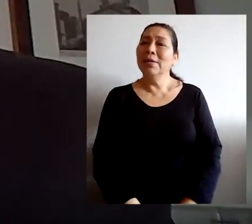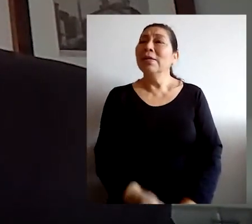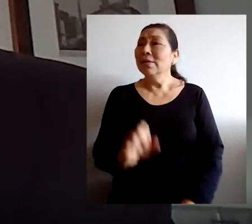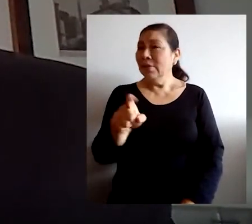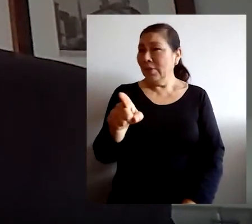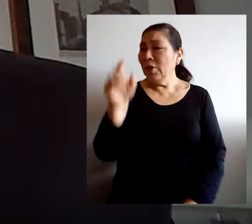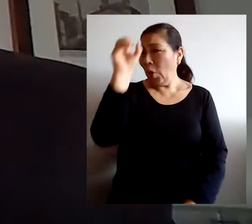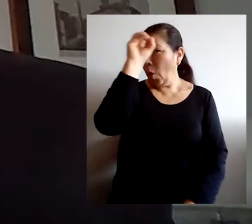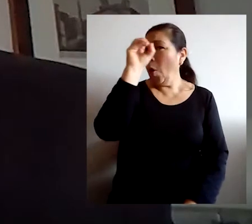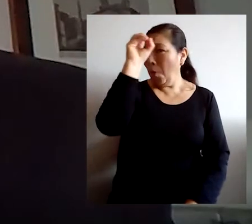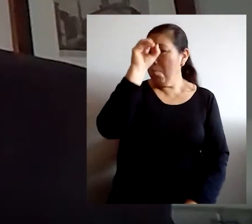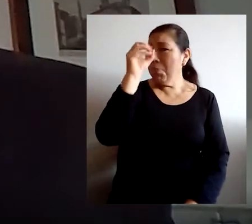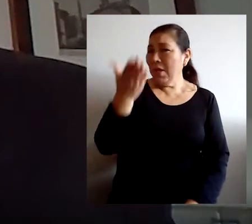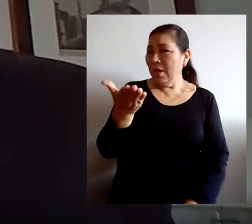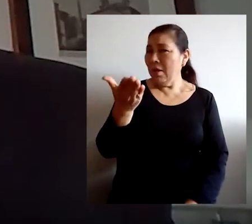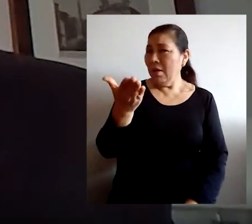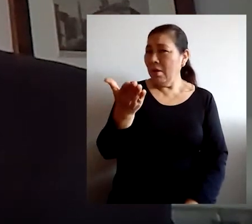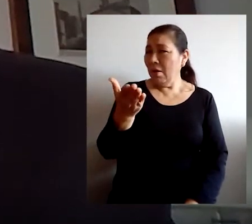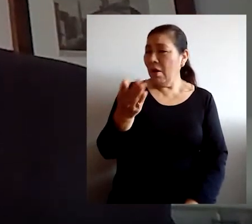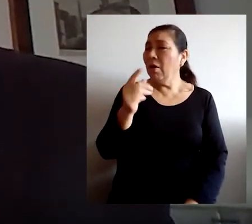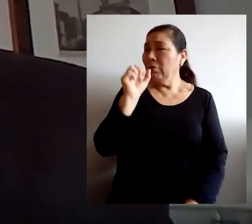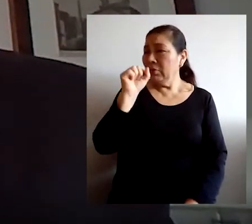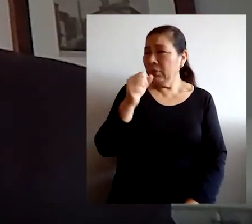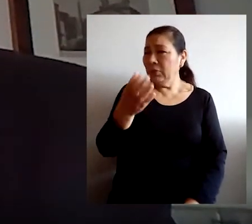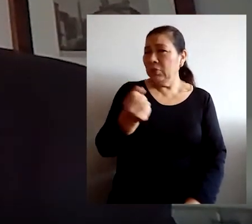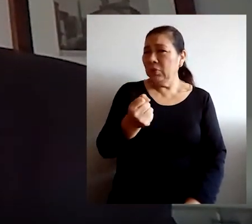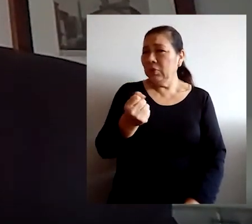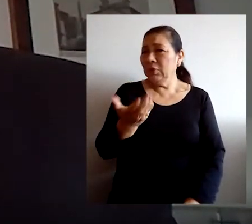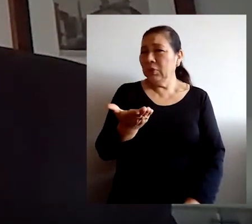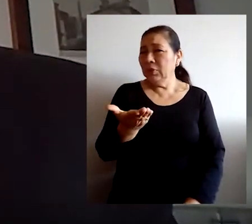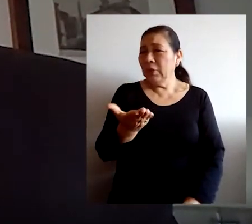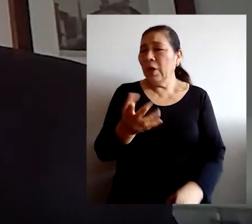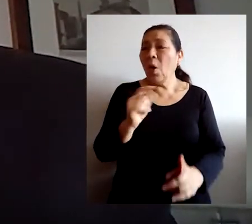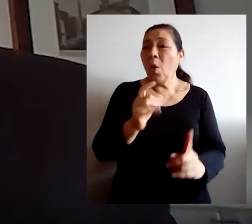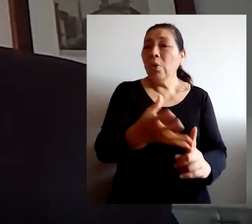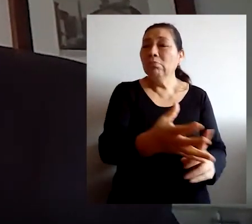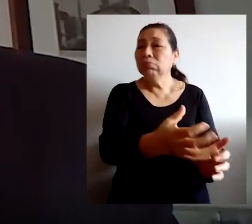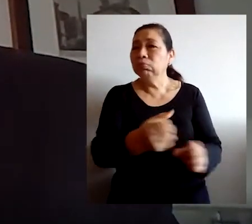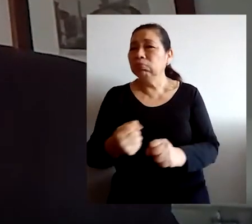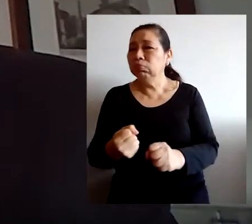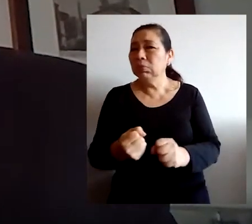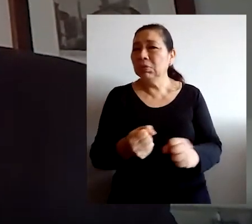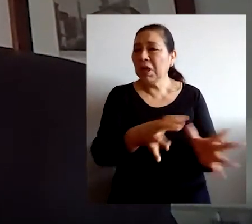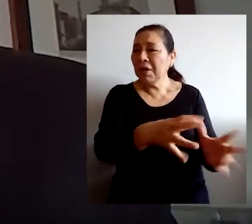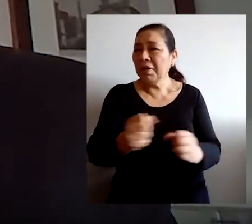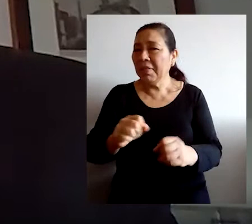si opina que ha habido confiscación o ha habido expropiación.